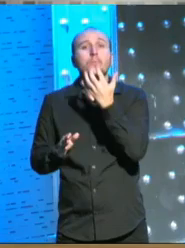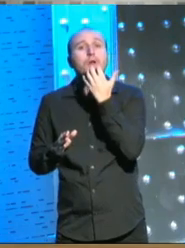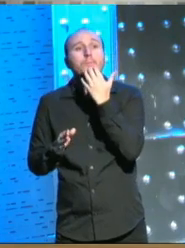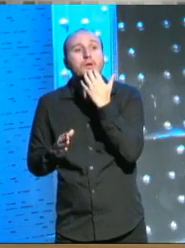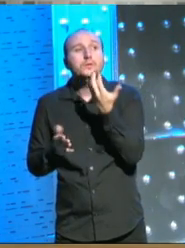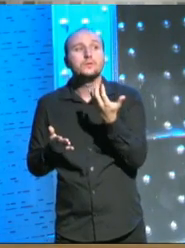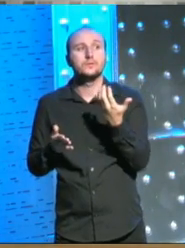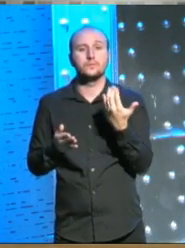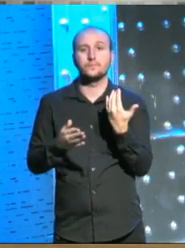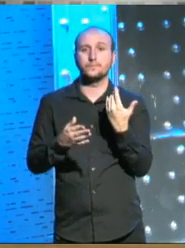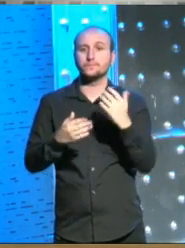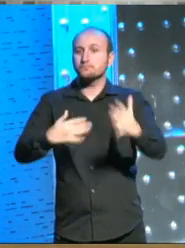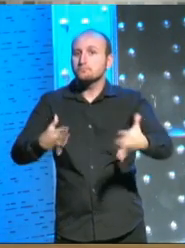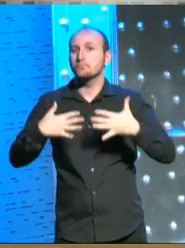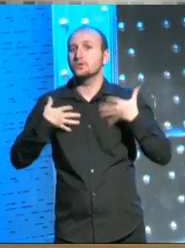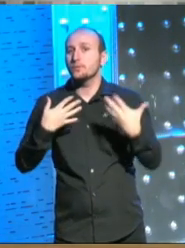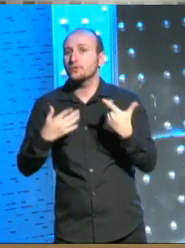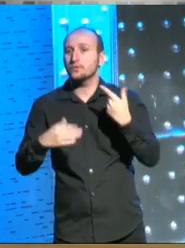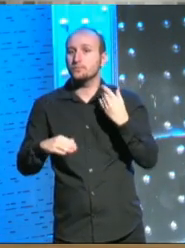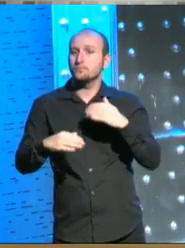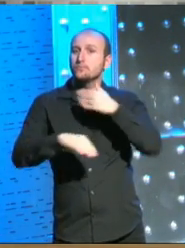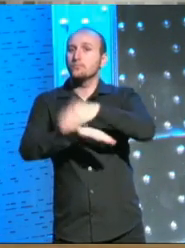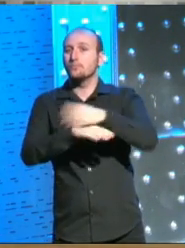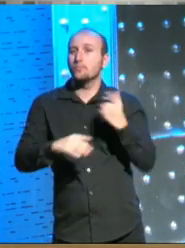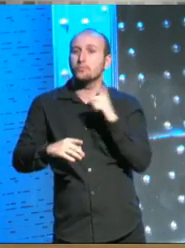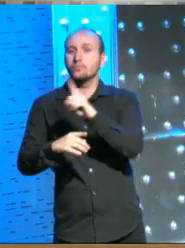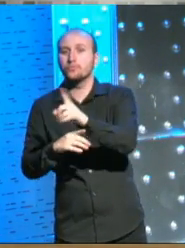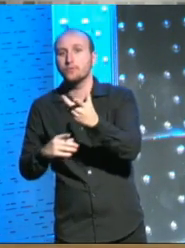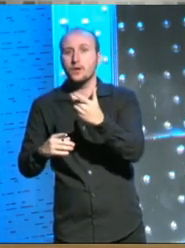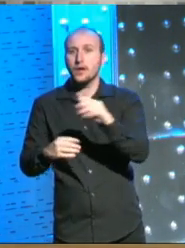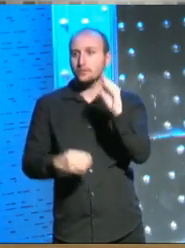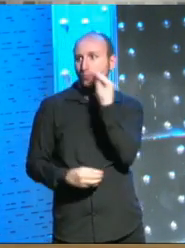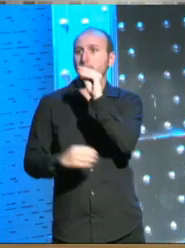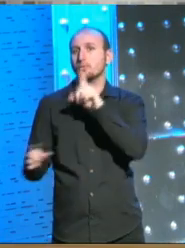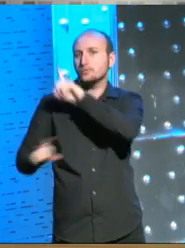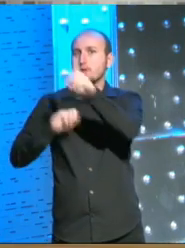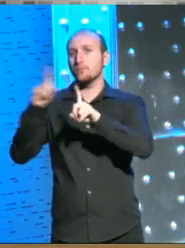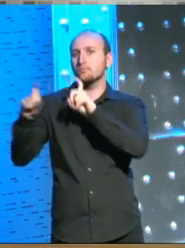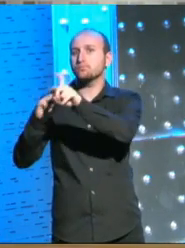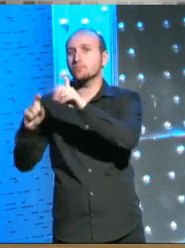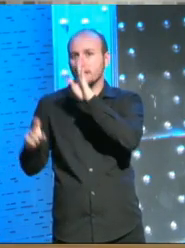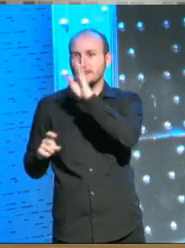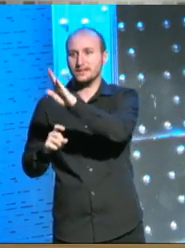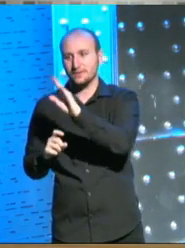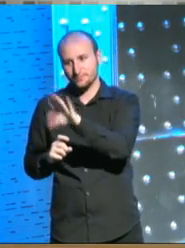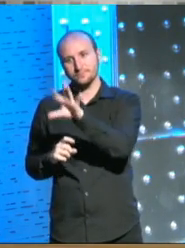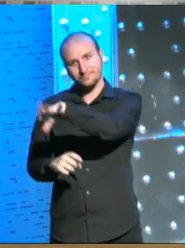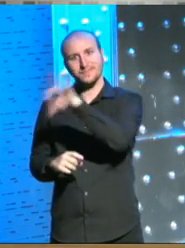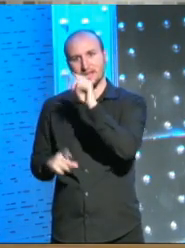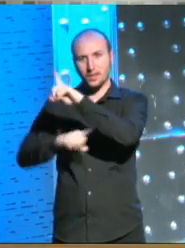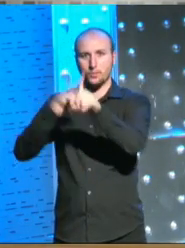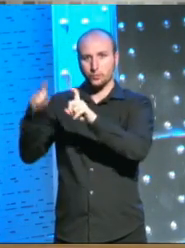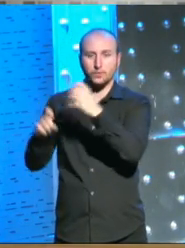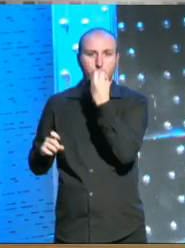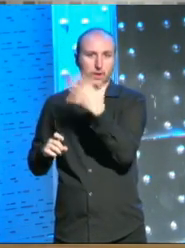así, a bote pronto, y a bocajarro les lanzan una pregunta que realmente es una pregunta muy bien elegida, porque